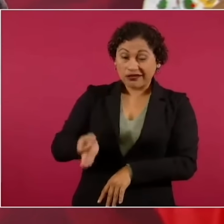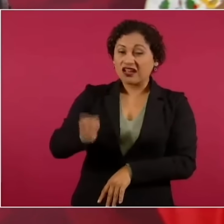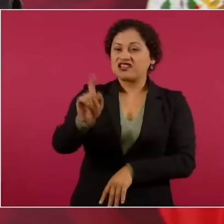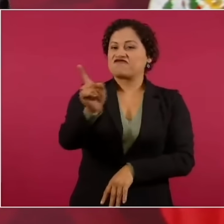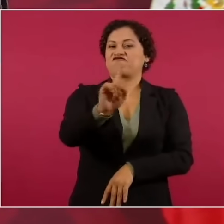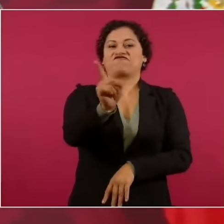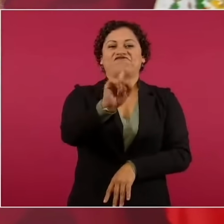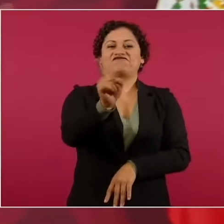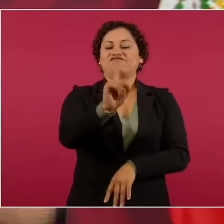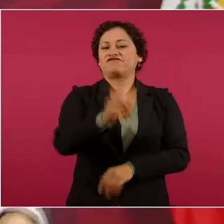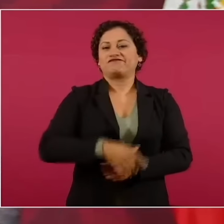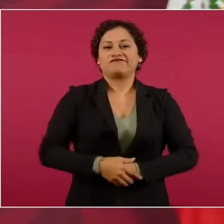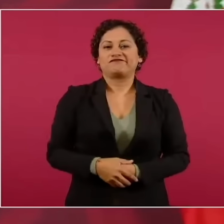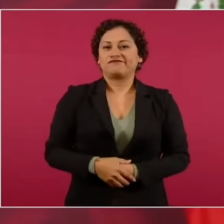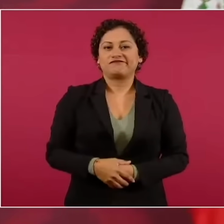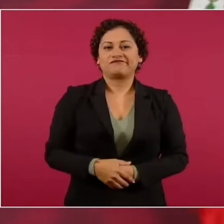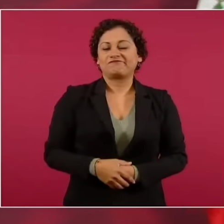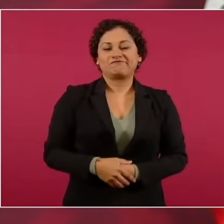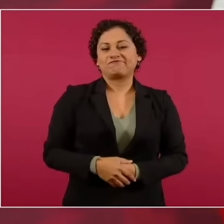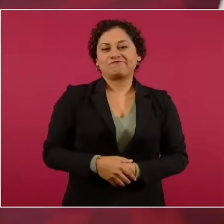Eso